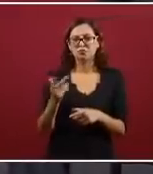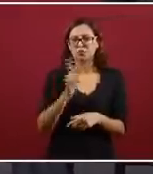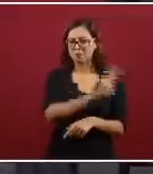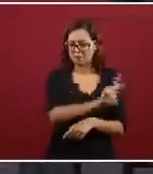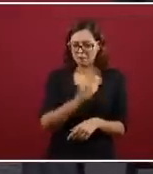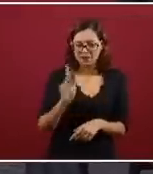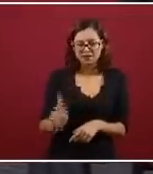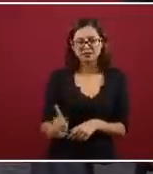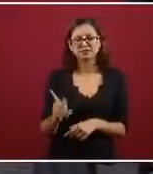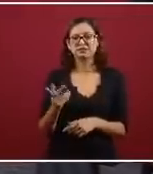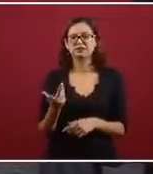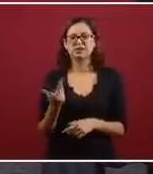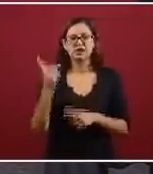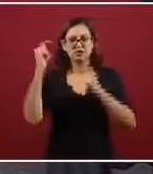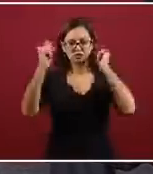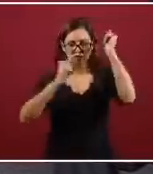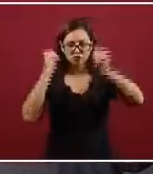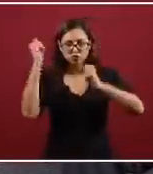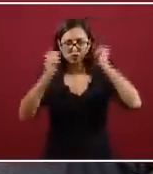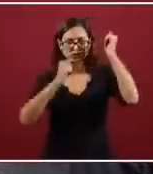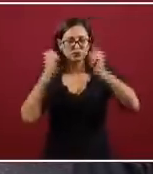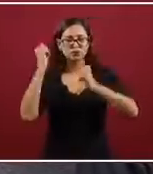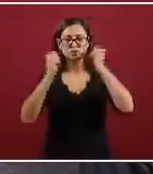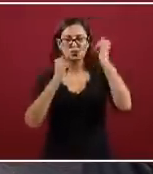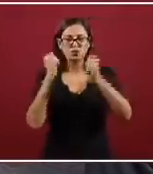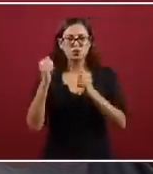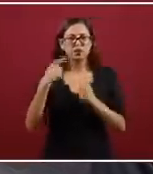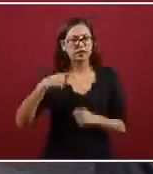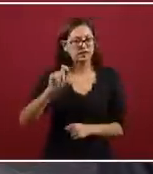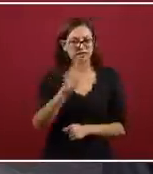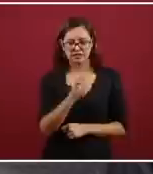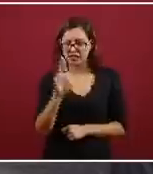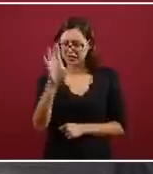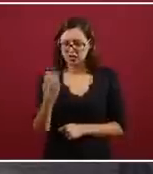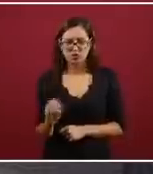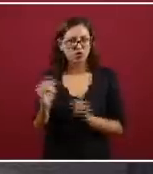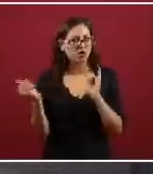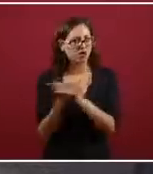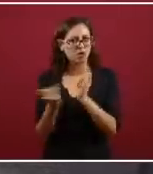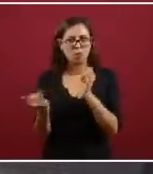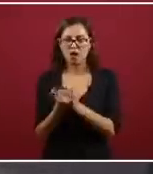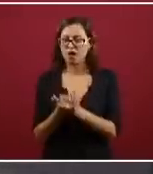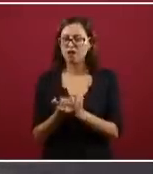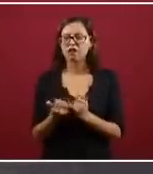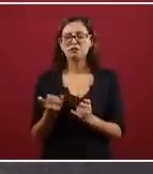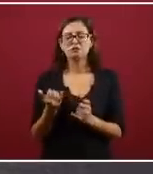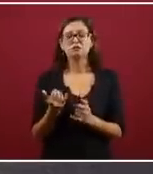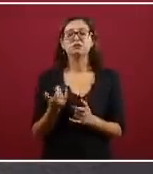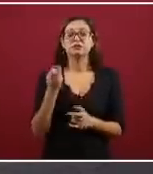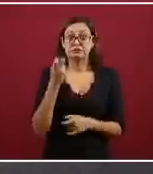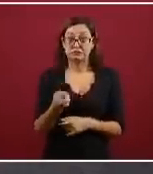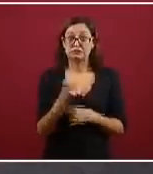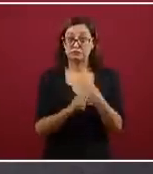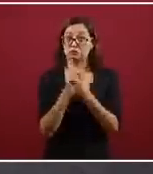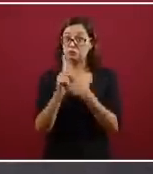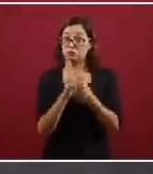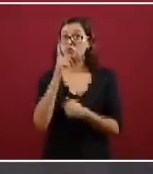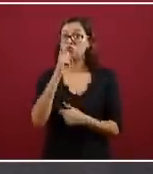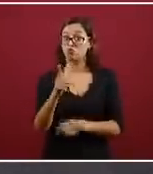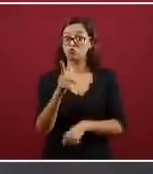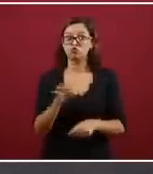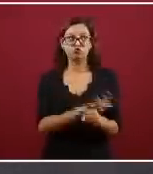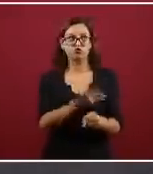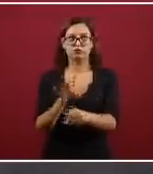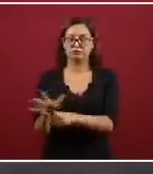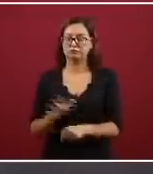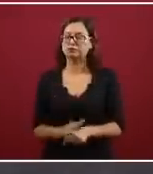la zona turística de Quintana Roo, y tenemos que resolver el problema del abasto.